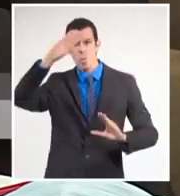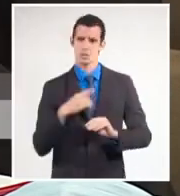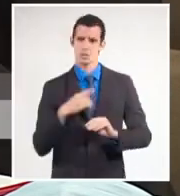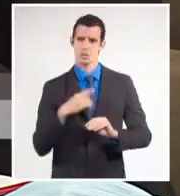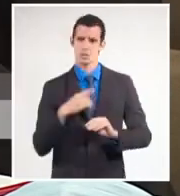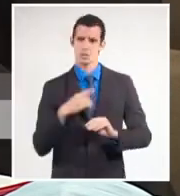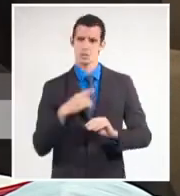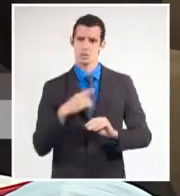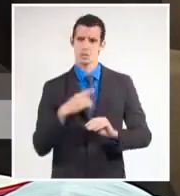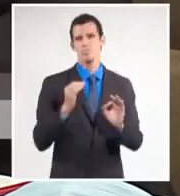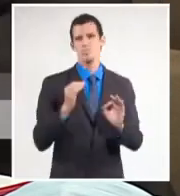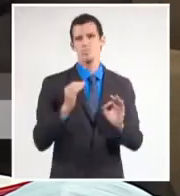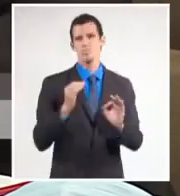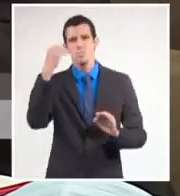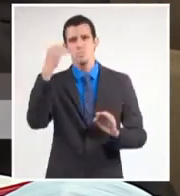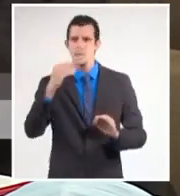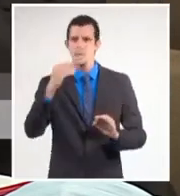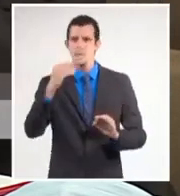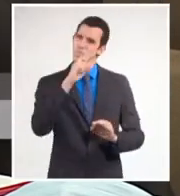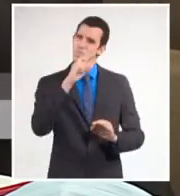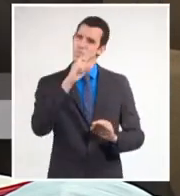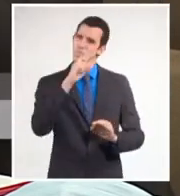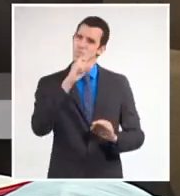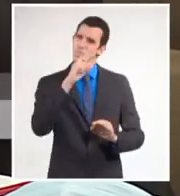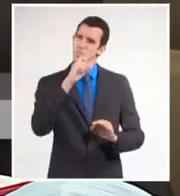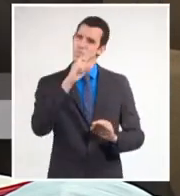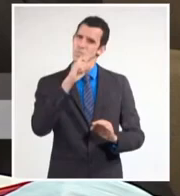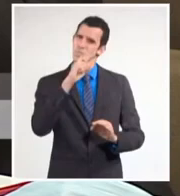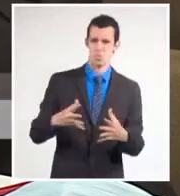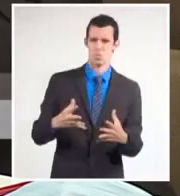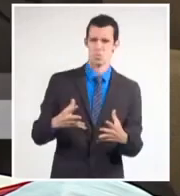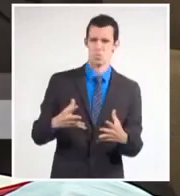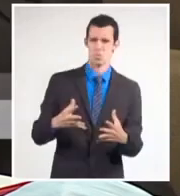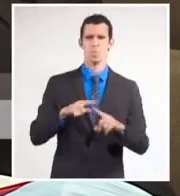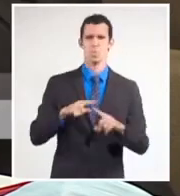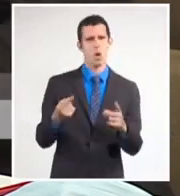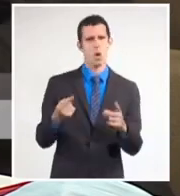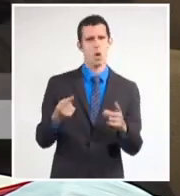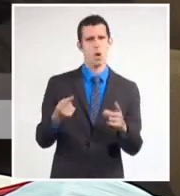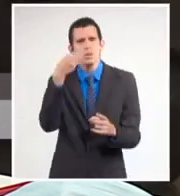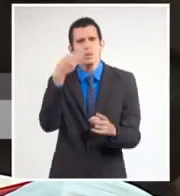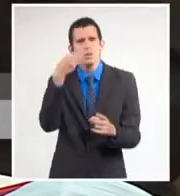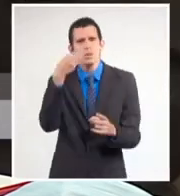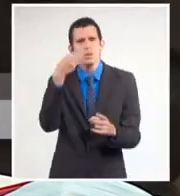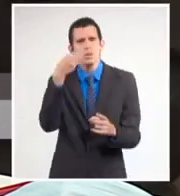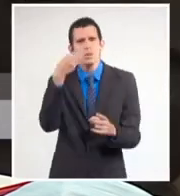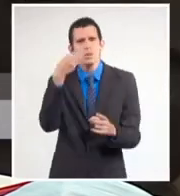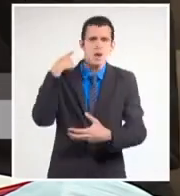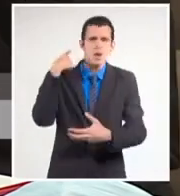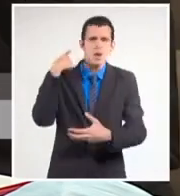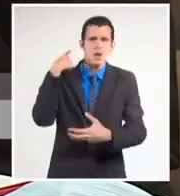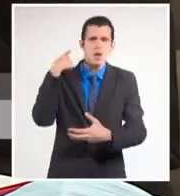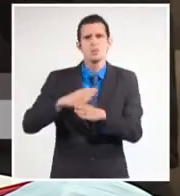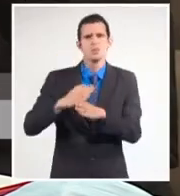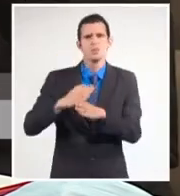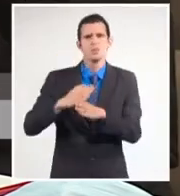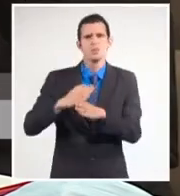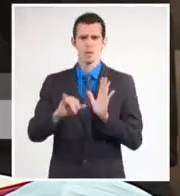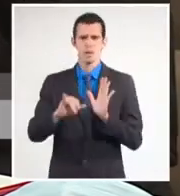poco nos estremece, porque se trata de salvar algo que nos ha dado tanta